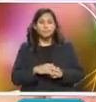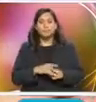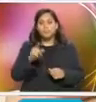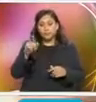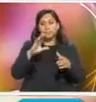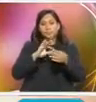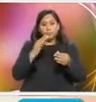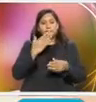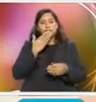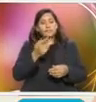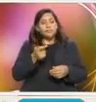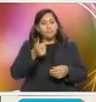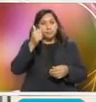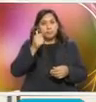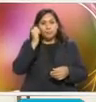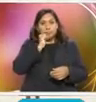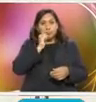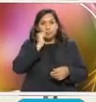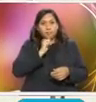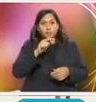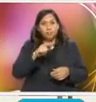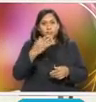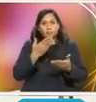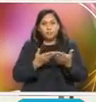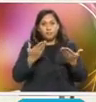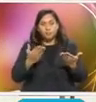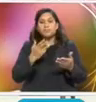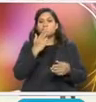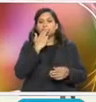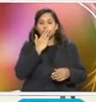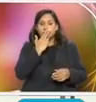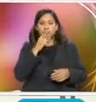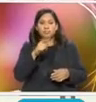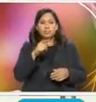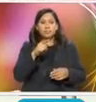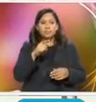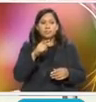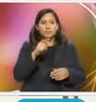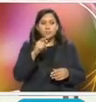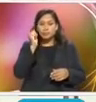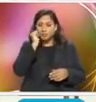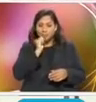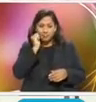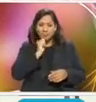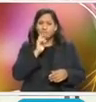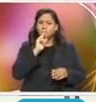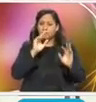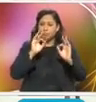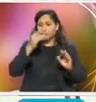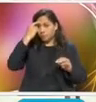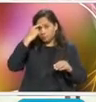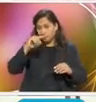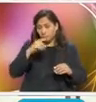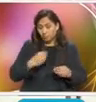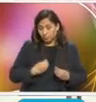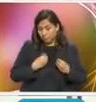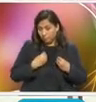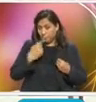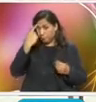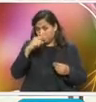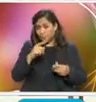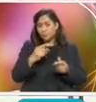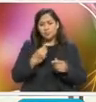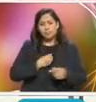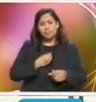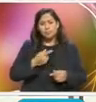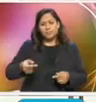marcado muy bien. Lo primordial en este caso es conservar y tener las mejores posibilidades tanto para vivir como para